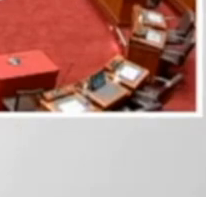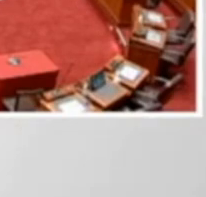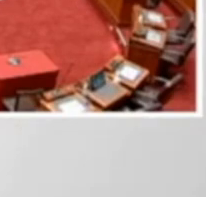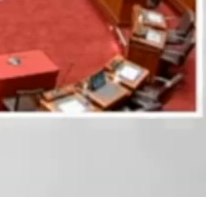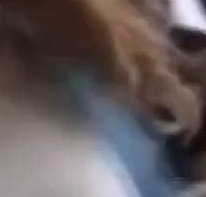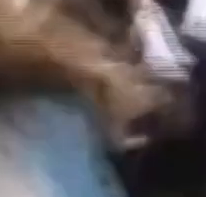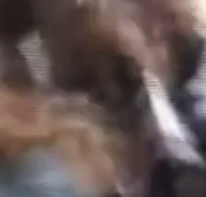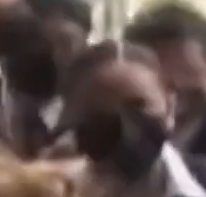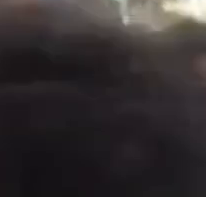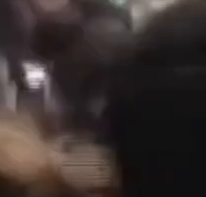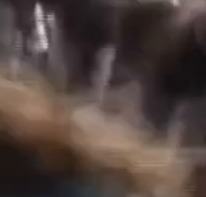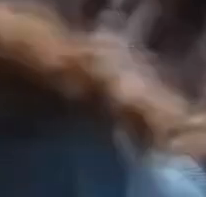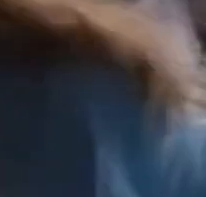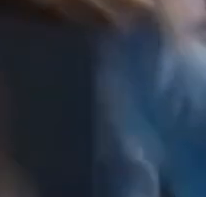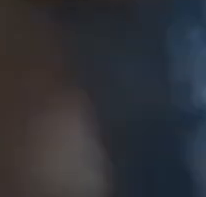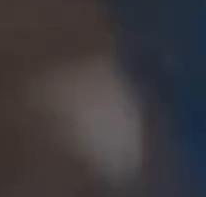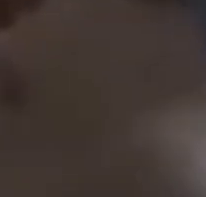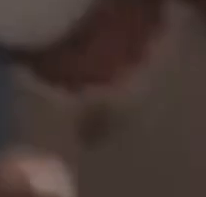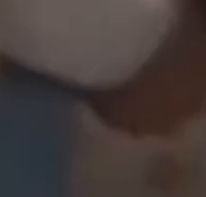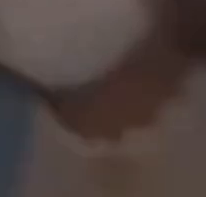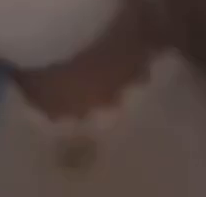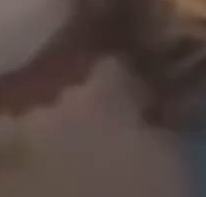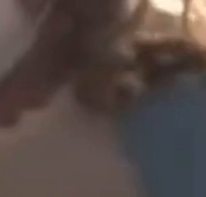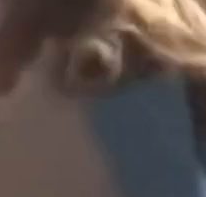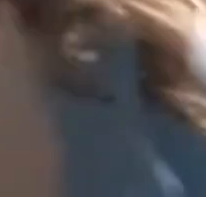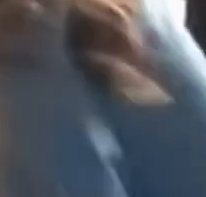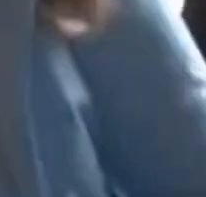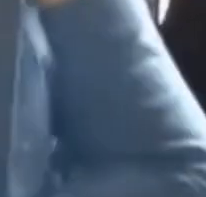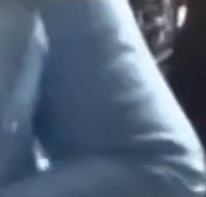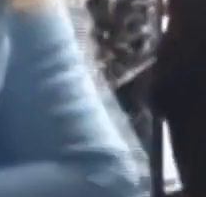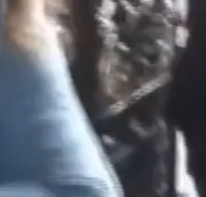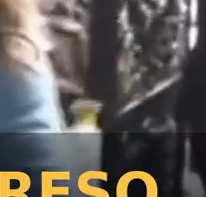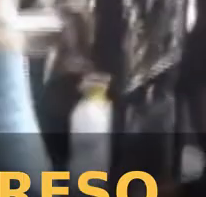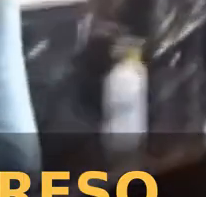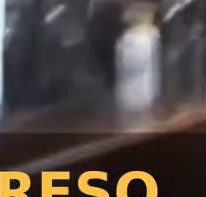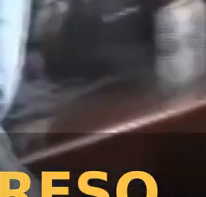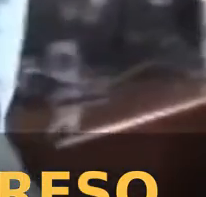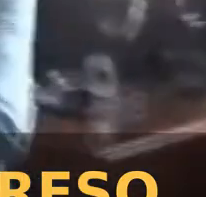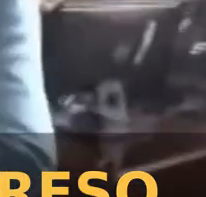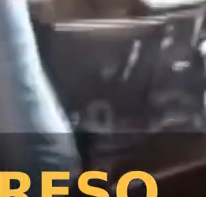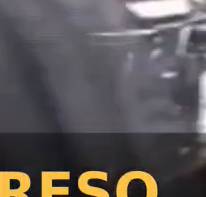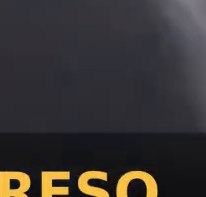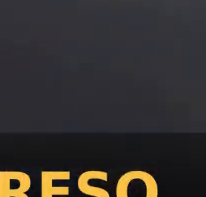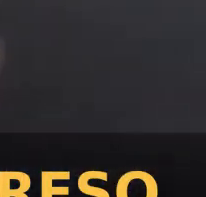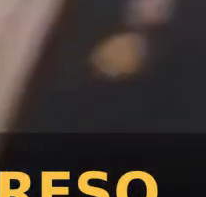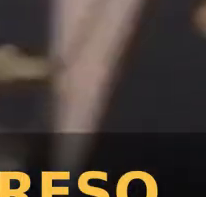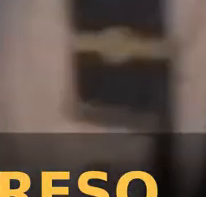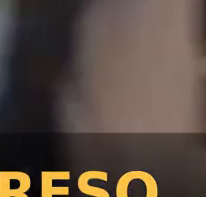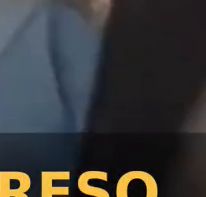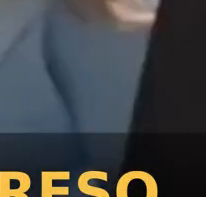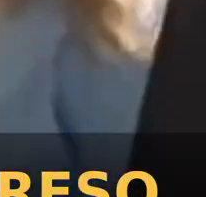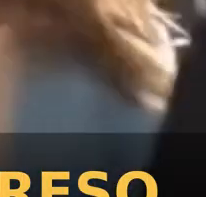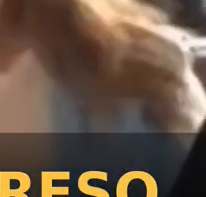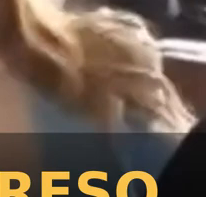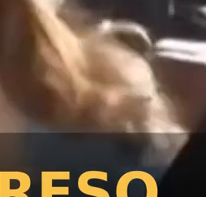ya listos. Otro de los aspectos que se van a tratar el día de